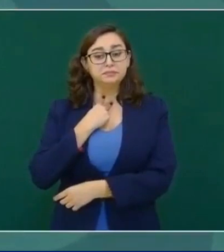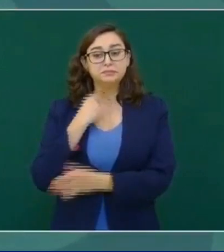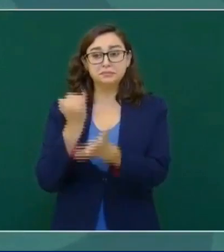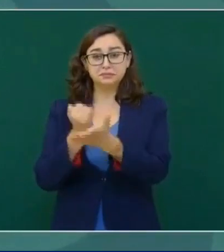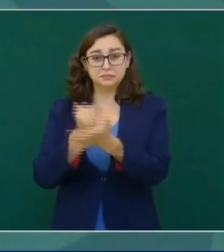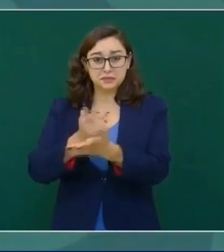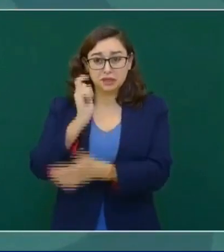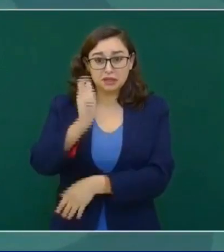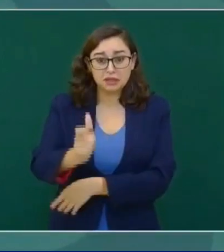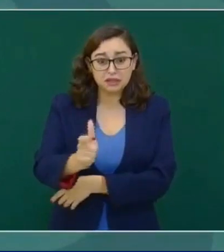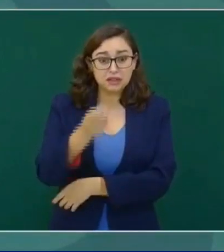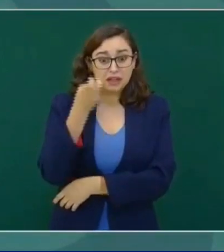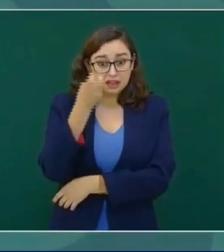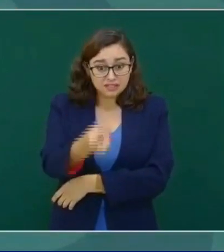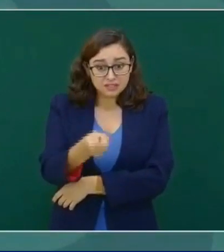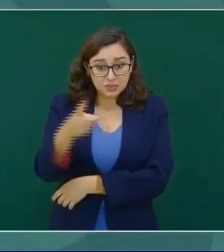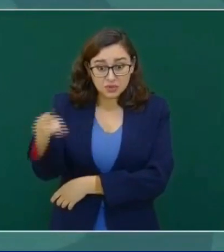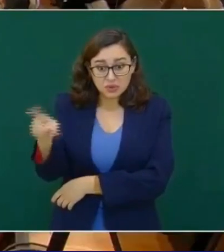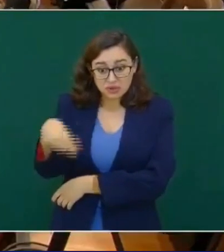así